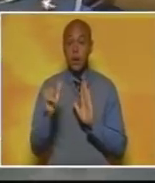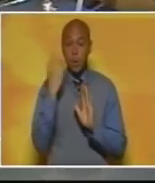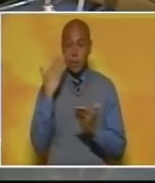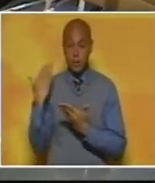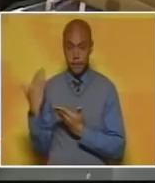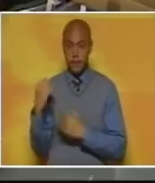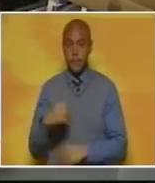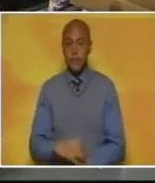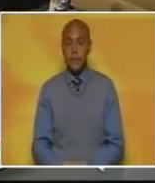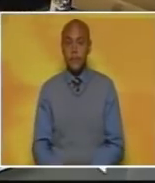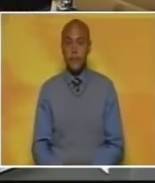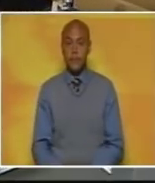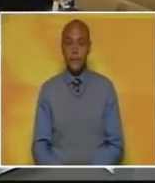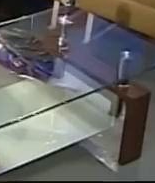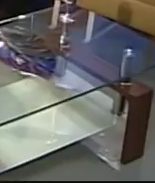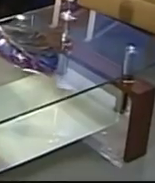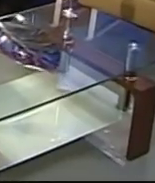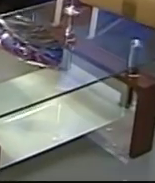Constituyente.